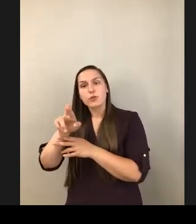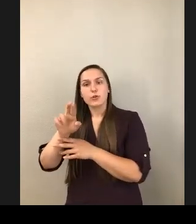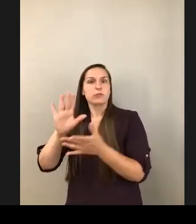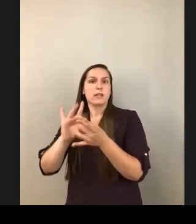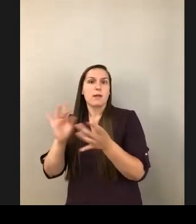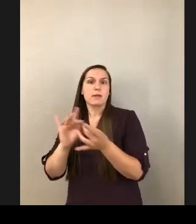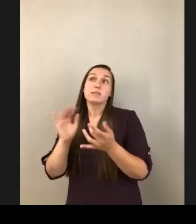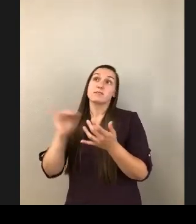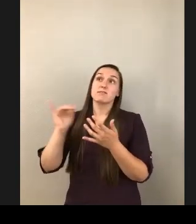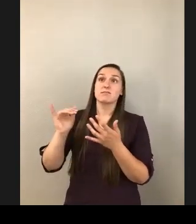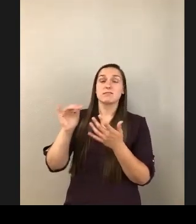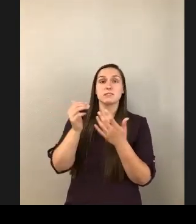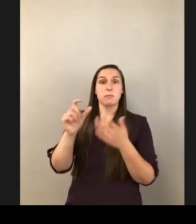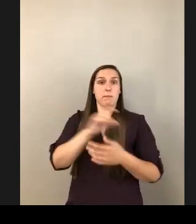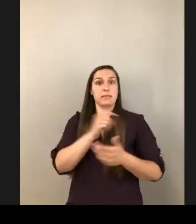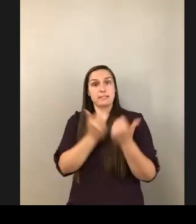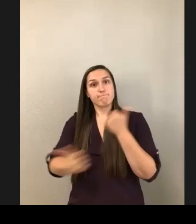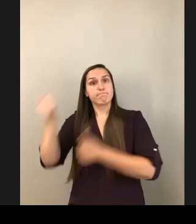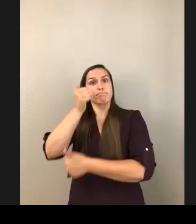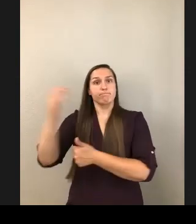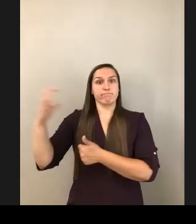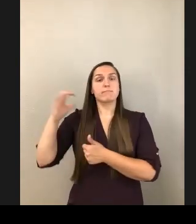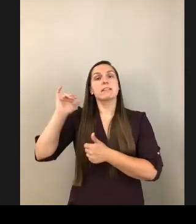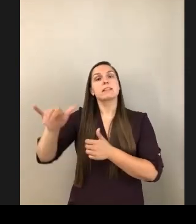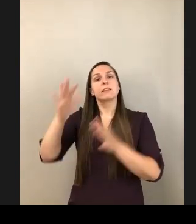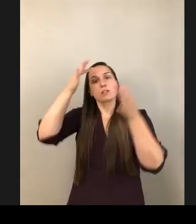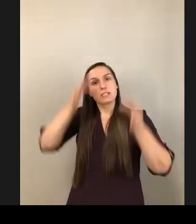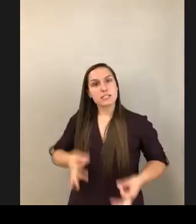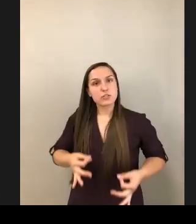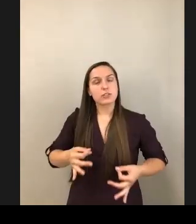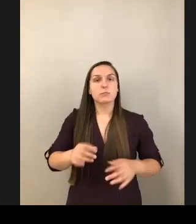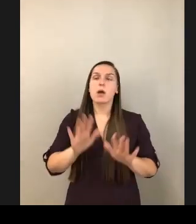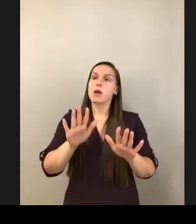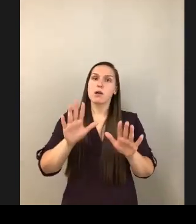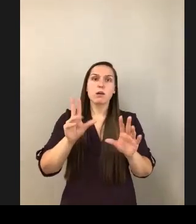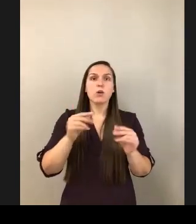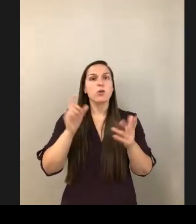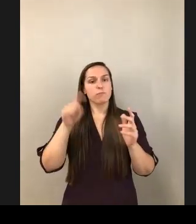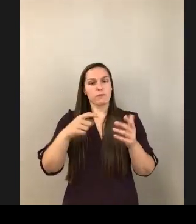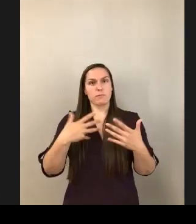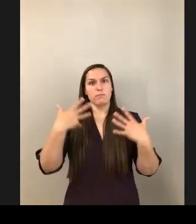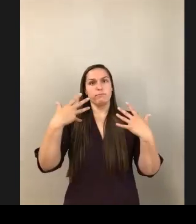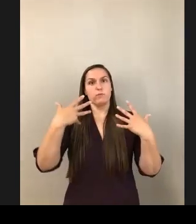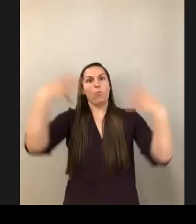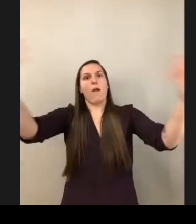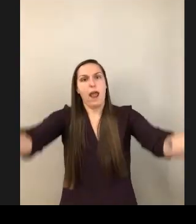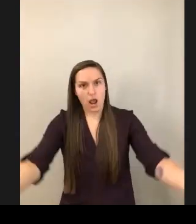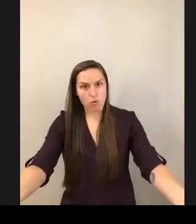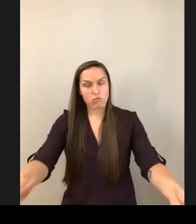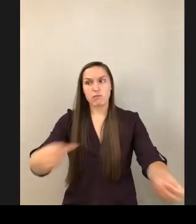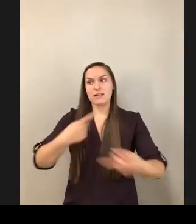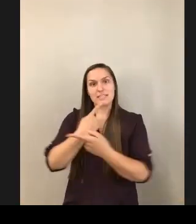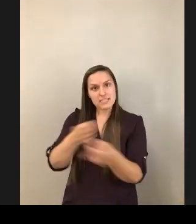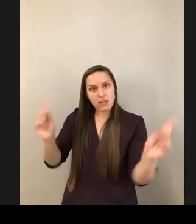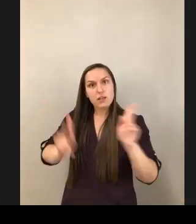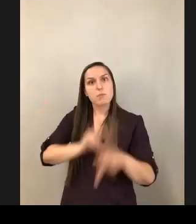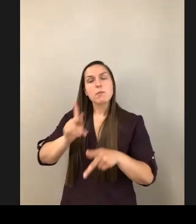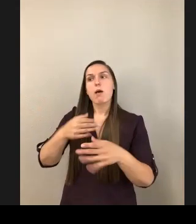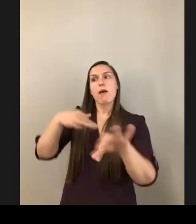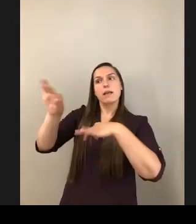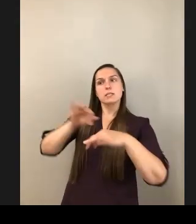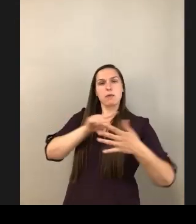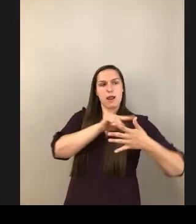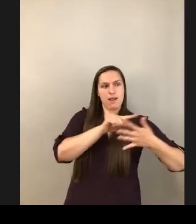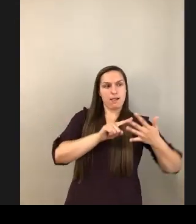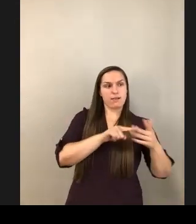policía, y también es la decisión del jefe de la policía. Y pueden salir y explicar por qué diferentes